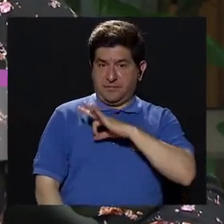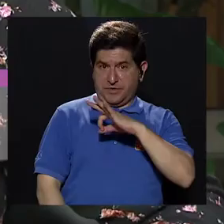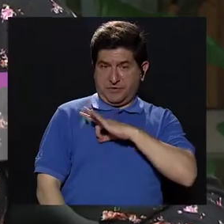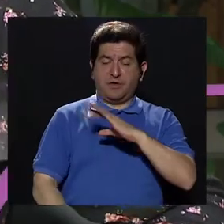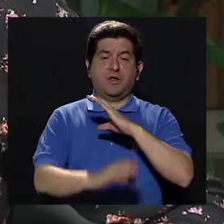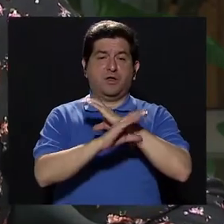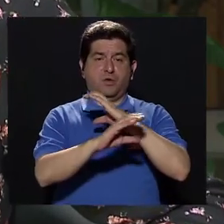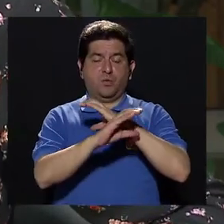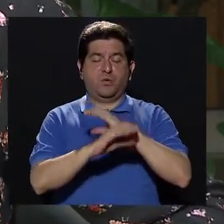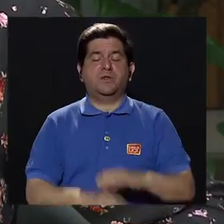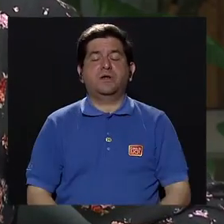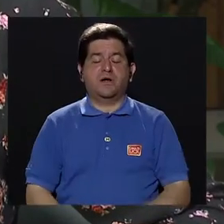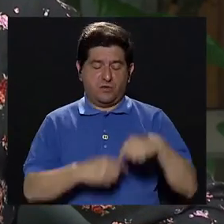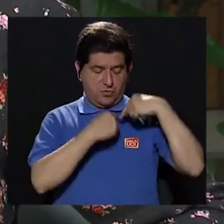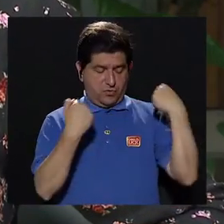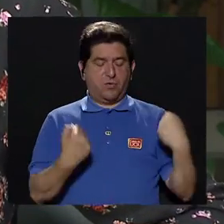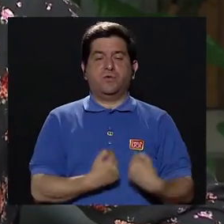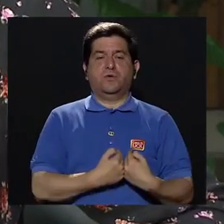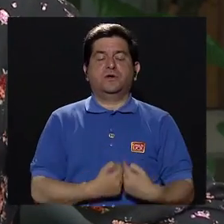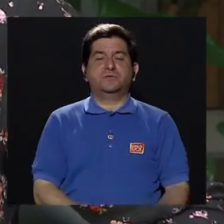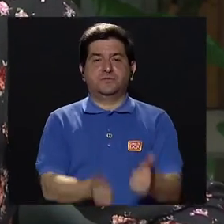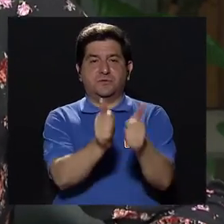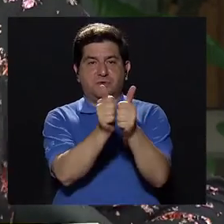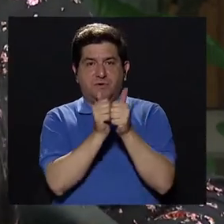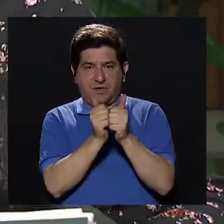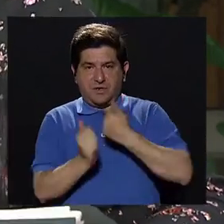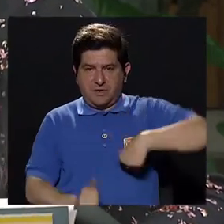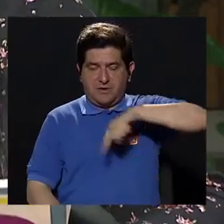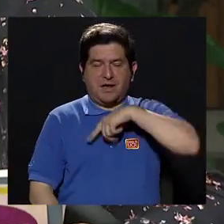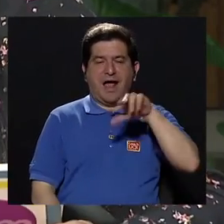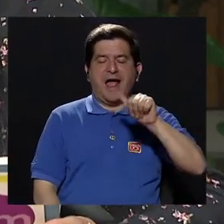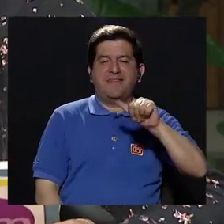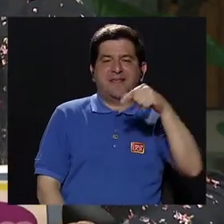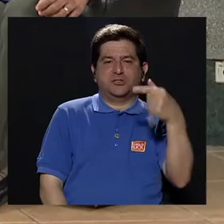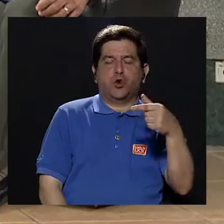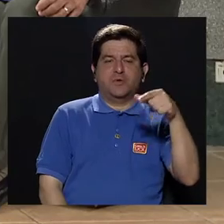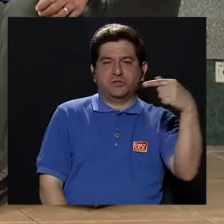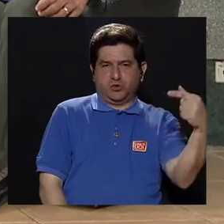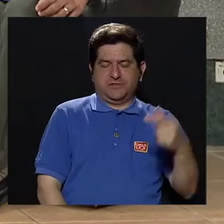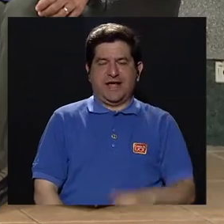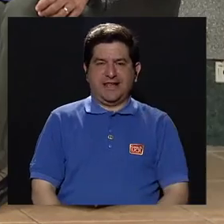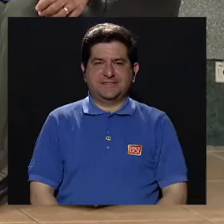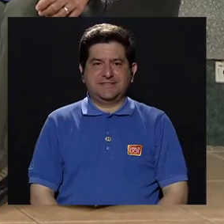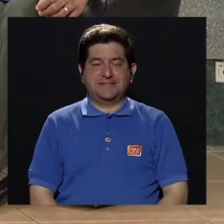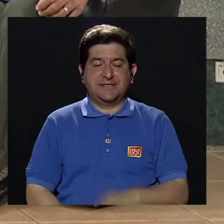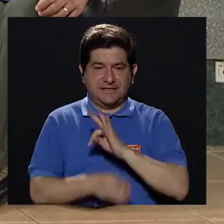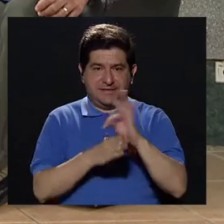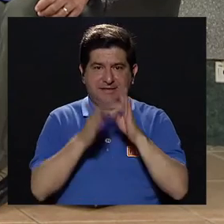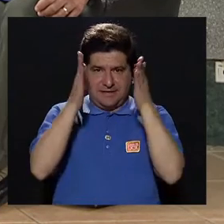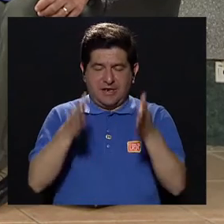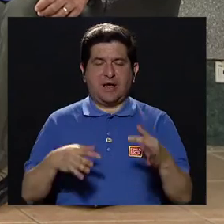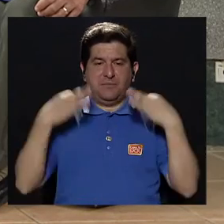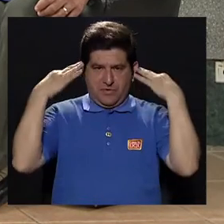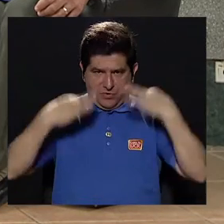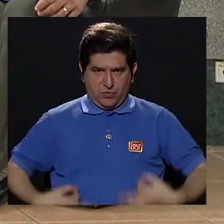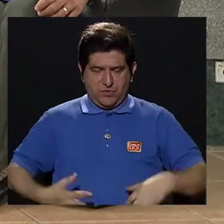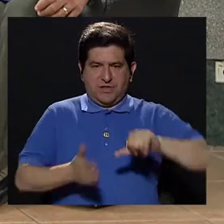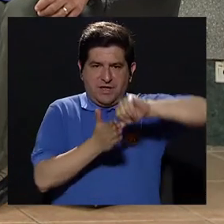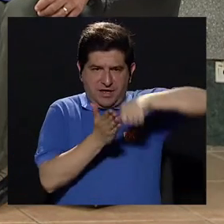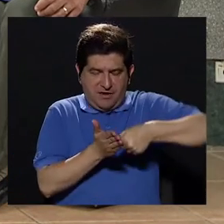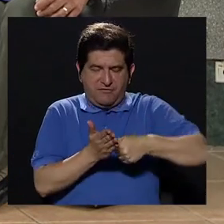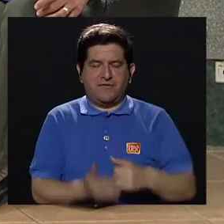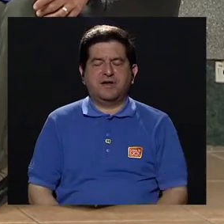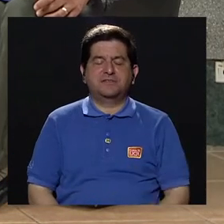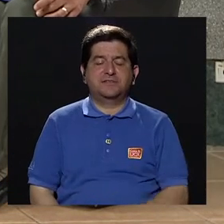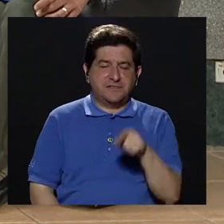el bien y el cuidado de nuestro corazón. Para eso es que nos acompaña Andrés Gómez González. Él es terapeuta físico con